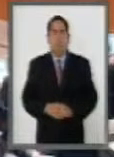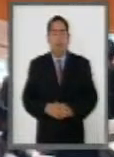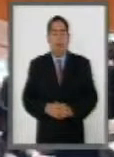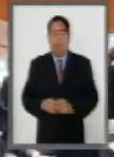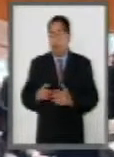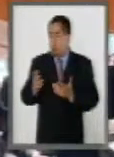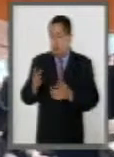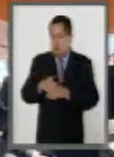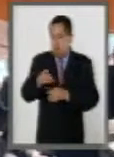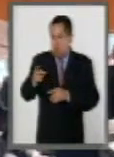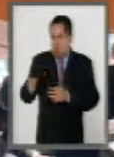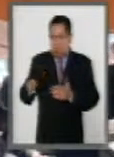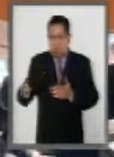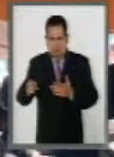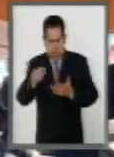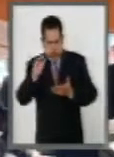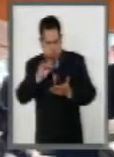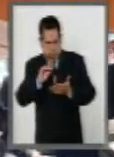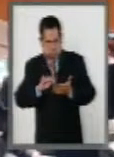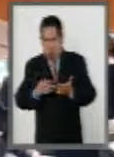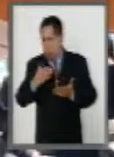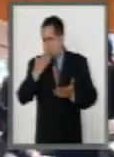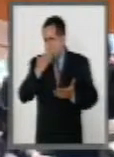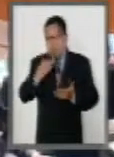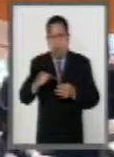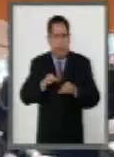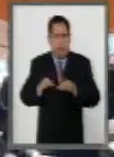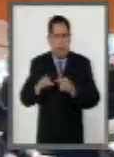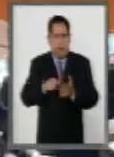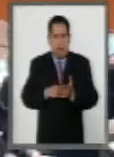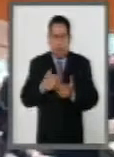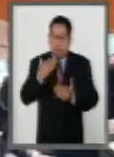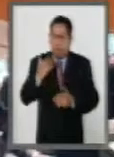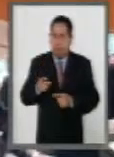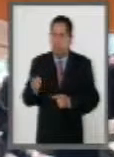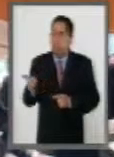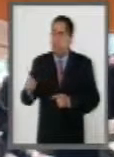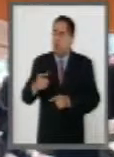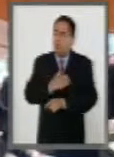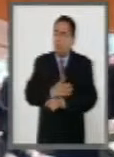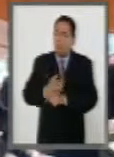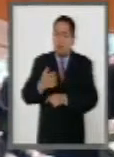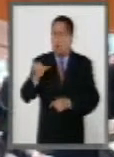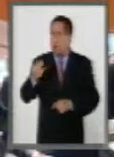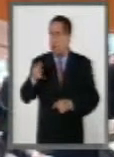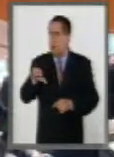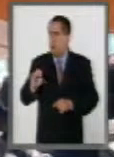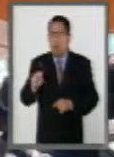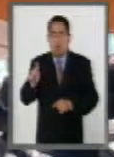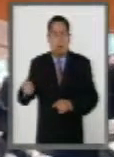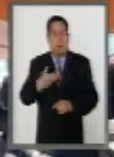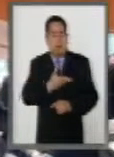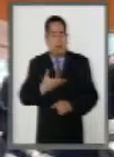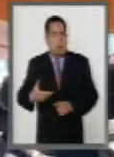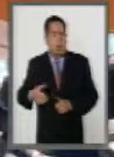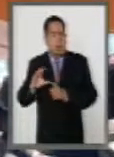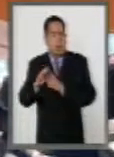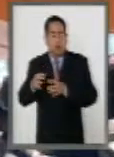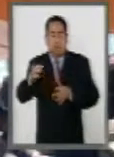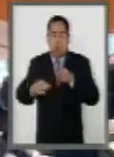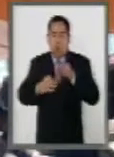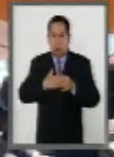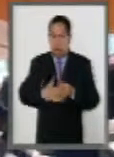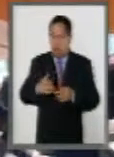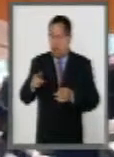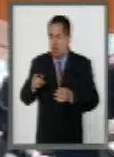por este extraordinario trabajo. Mi compañero Yunes, presidente de la Comisión de Justicia,